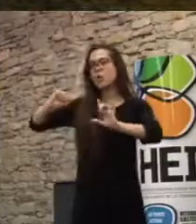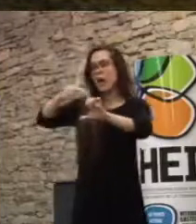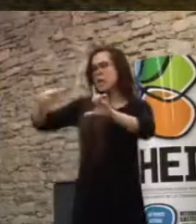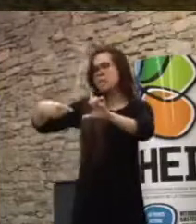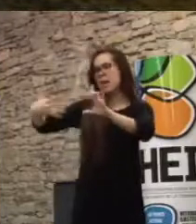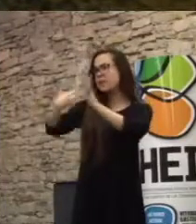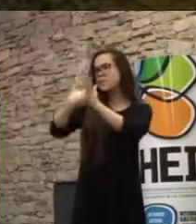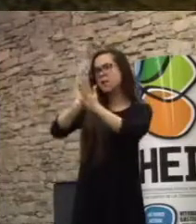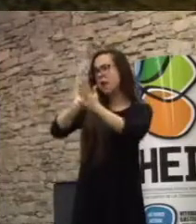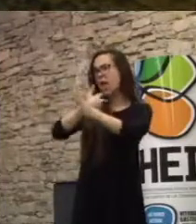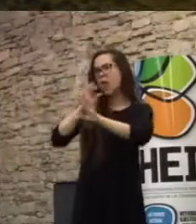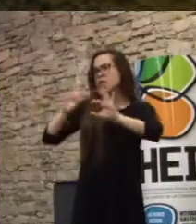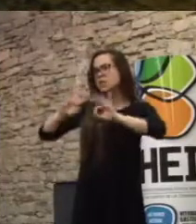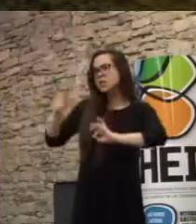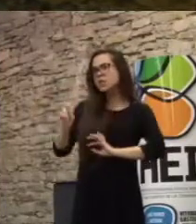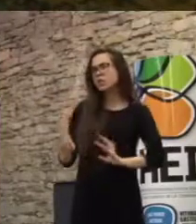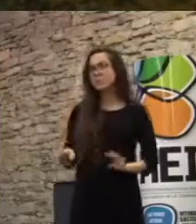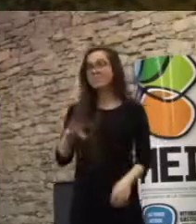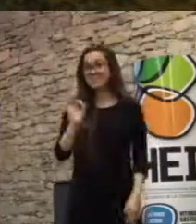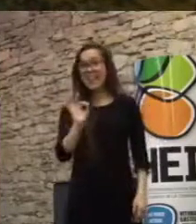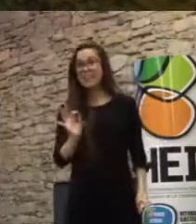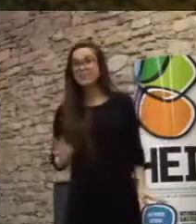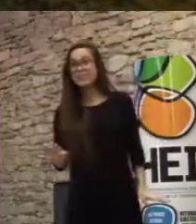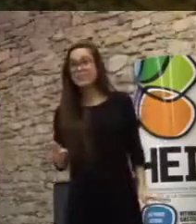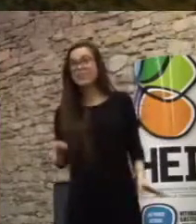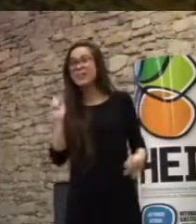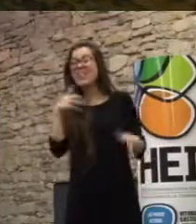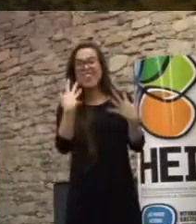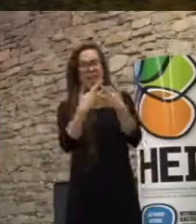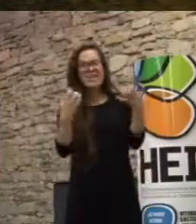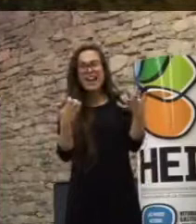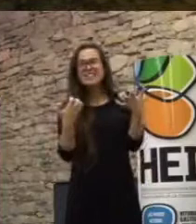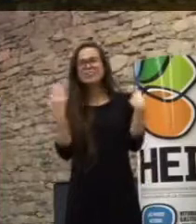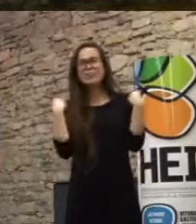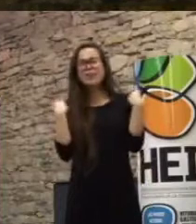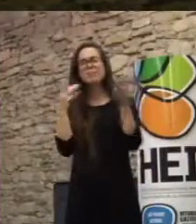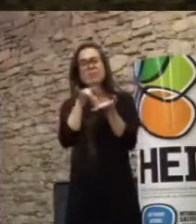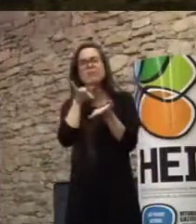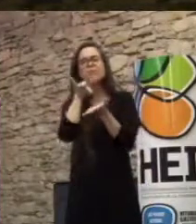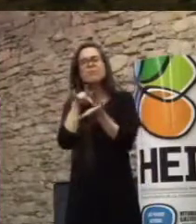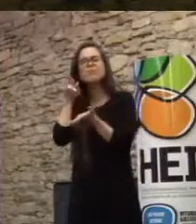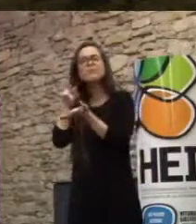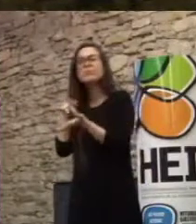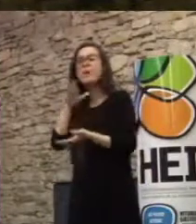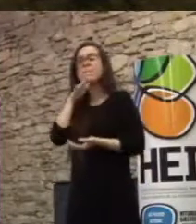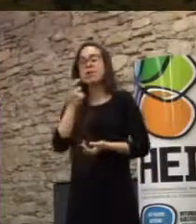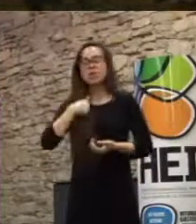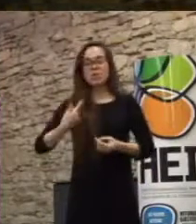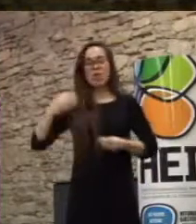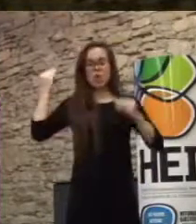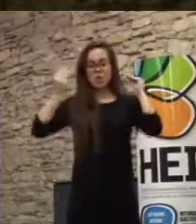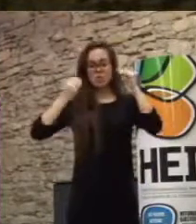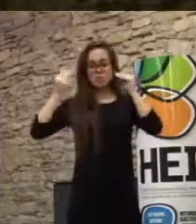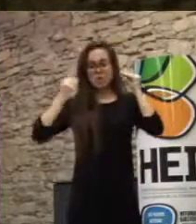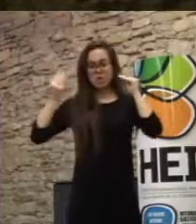alguien ha escuchado porque suceden esas frases precisamente por esto porque lo que yo estoy pensando a lo que entiende la